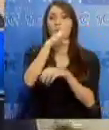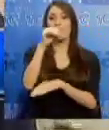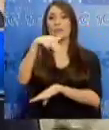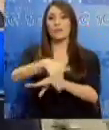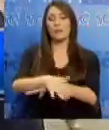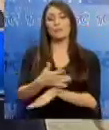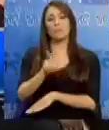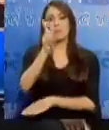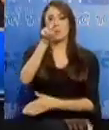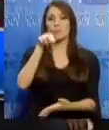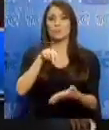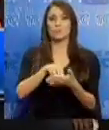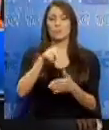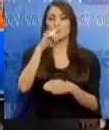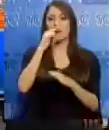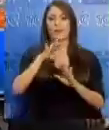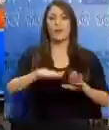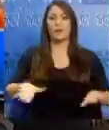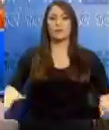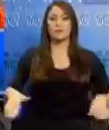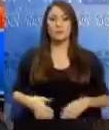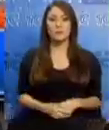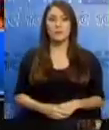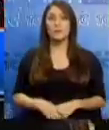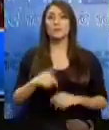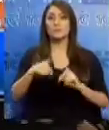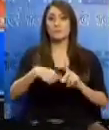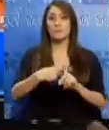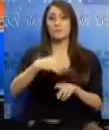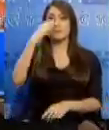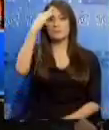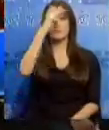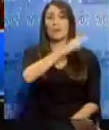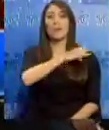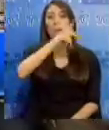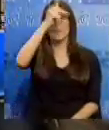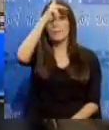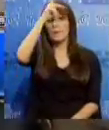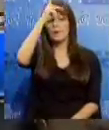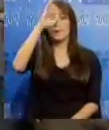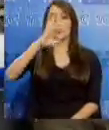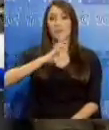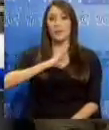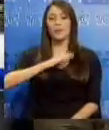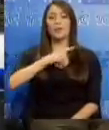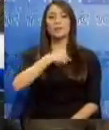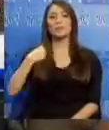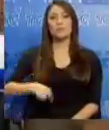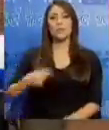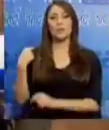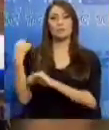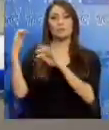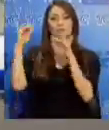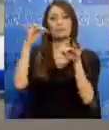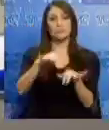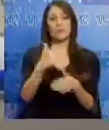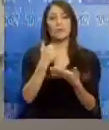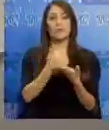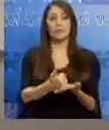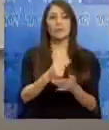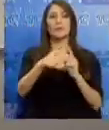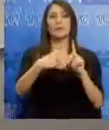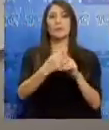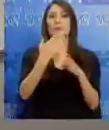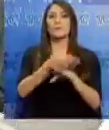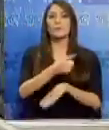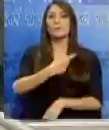2.000 estudiantes. En esta obra participan miembros del ejército de Perú, así como técnicos de China. Luego el mandatario recorrió las